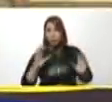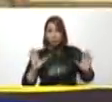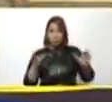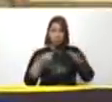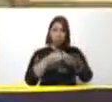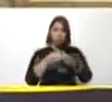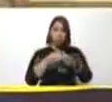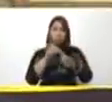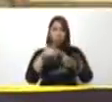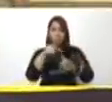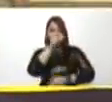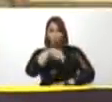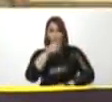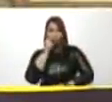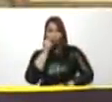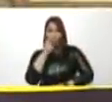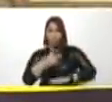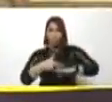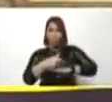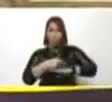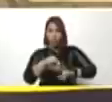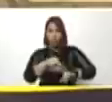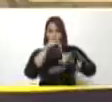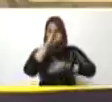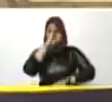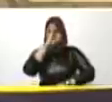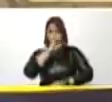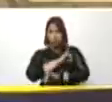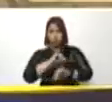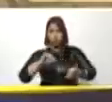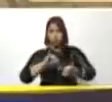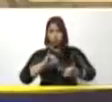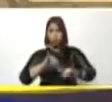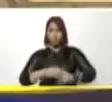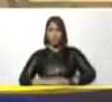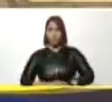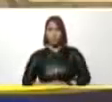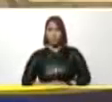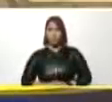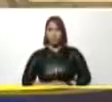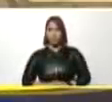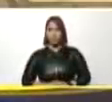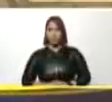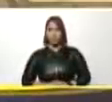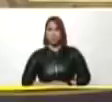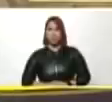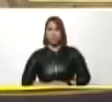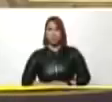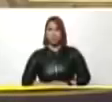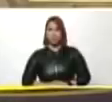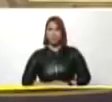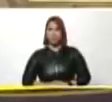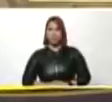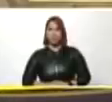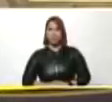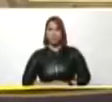a Sergio Garrido, gobernador ya juramentado y en funciones en Barinas.